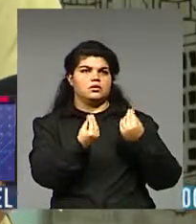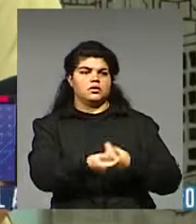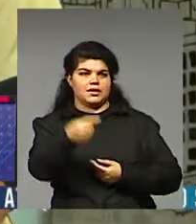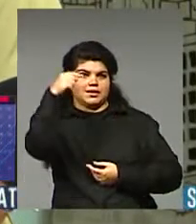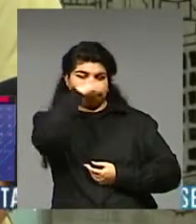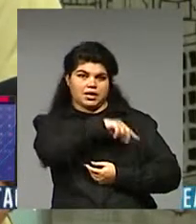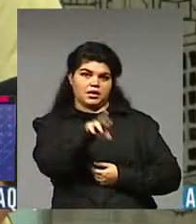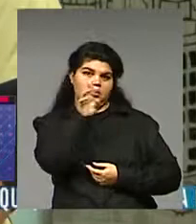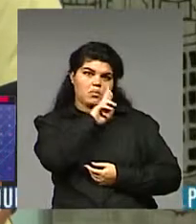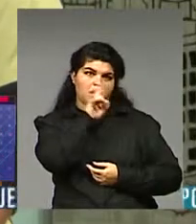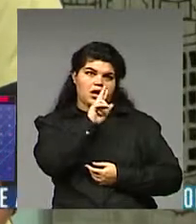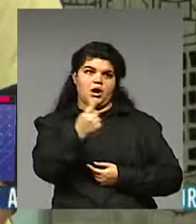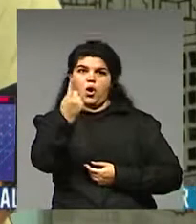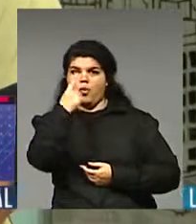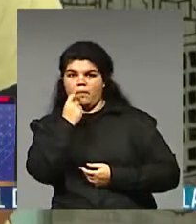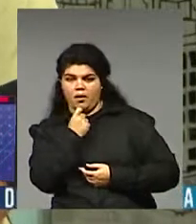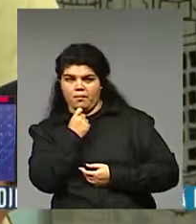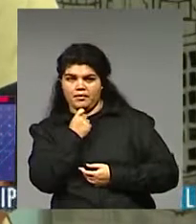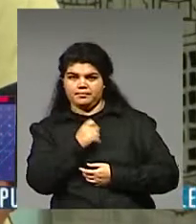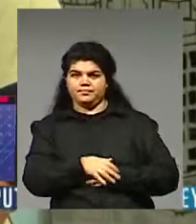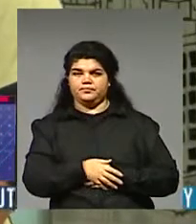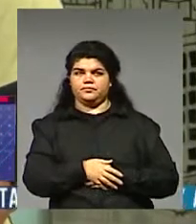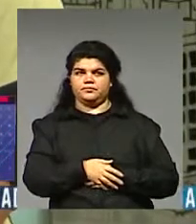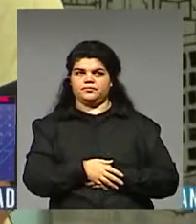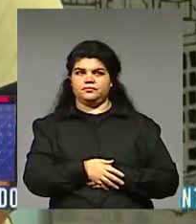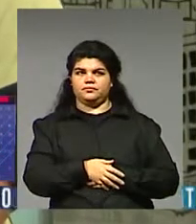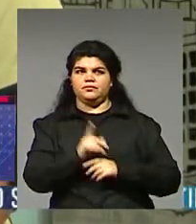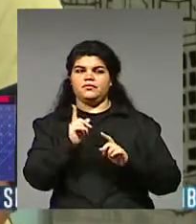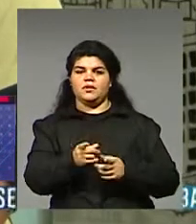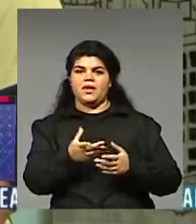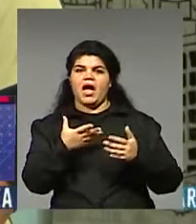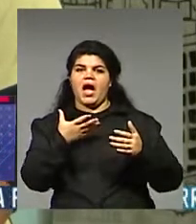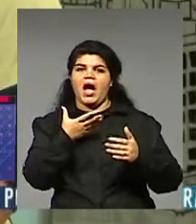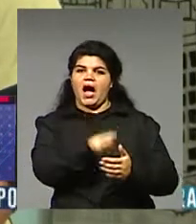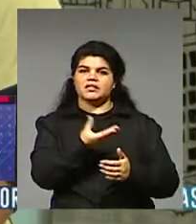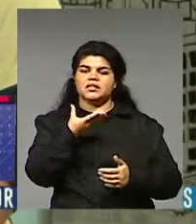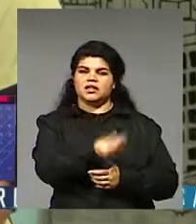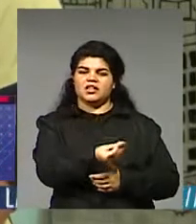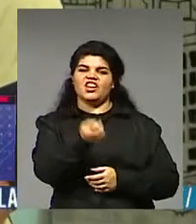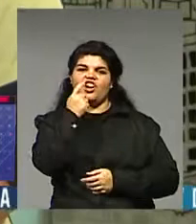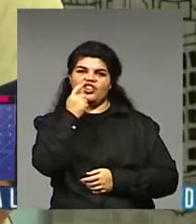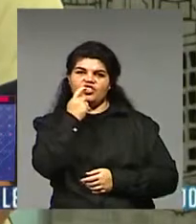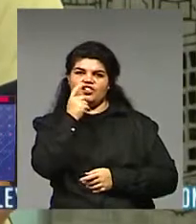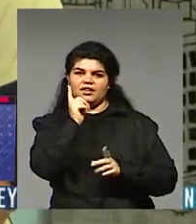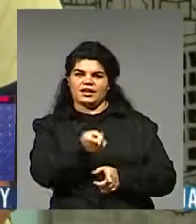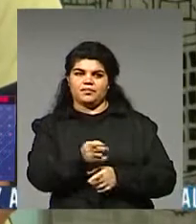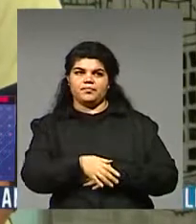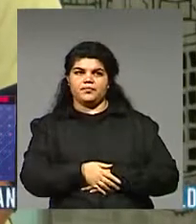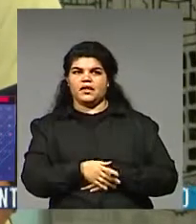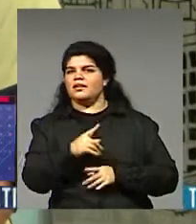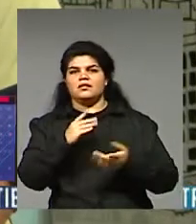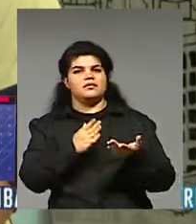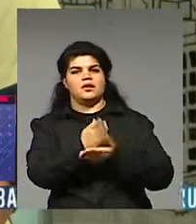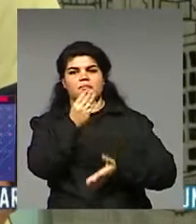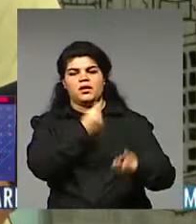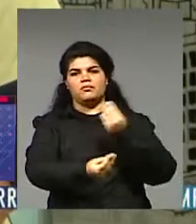odontólogas mujeres, un varón y una asistente odontológica. Y siempre están rotando